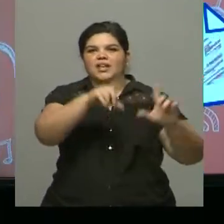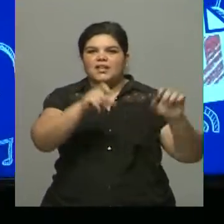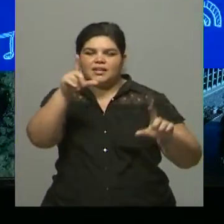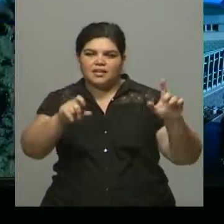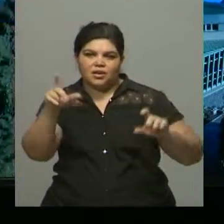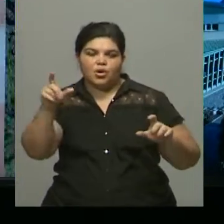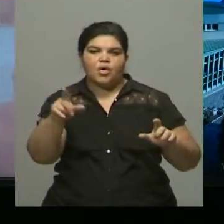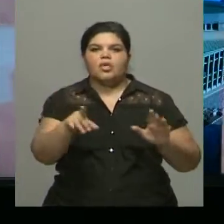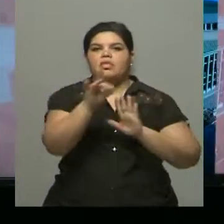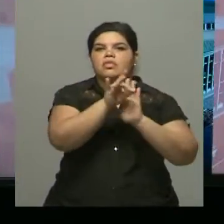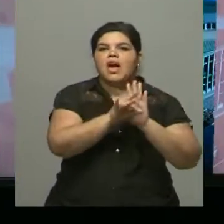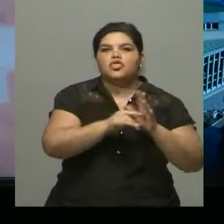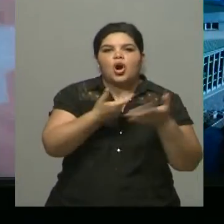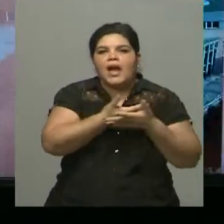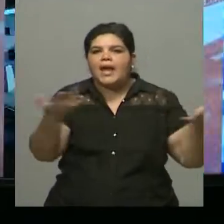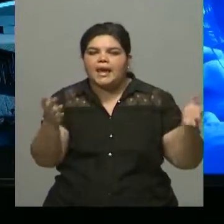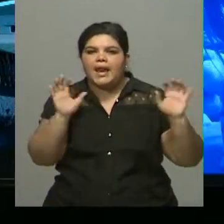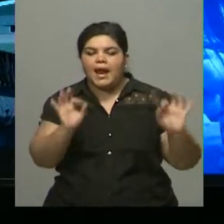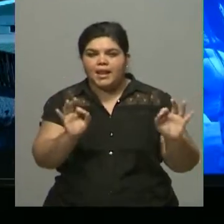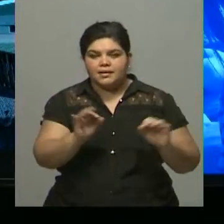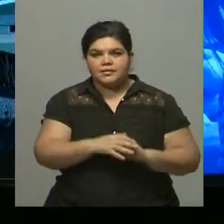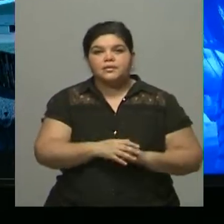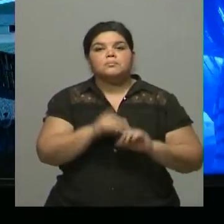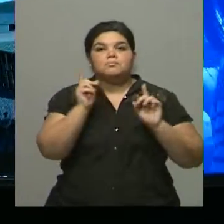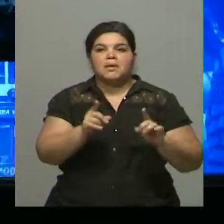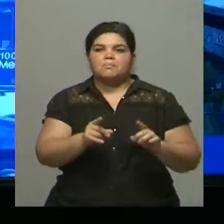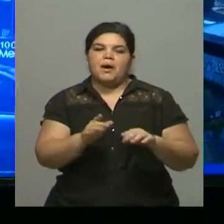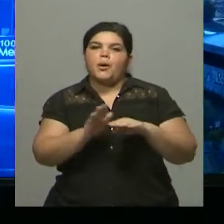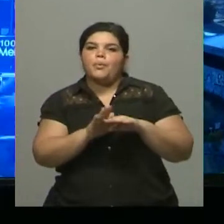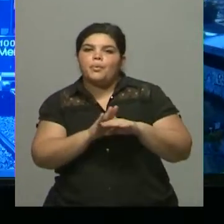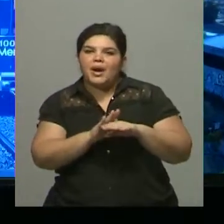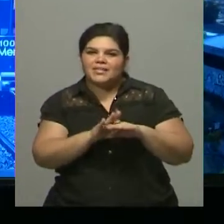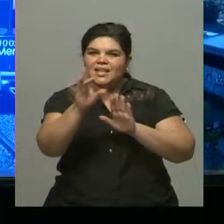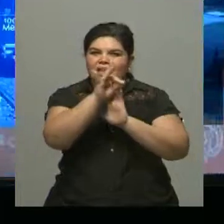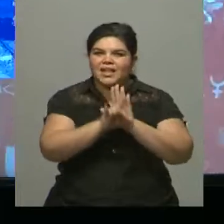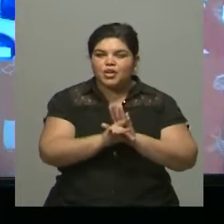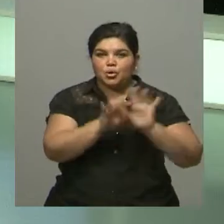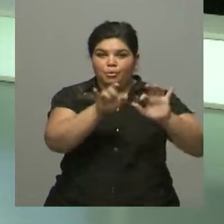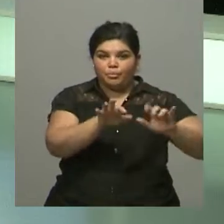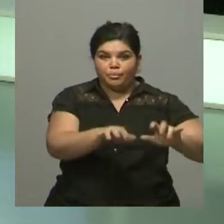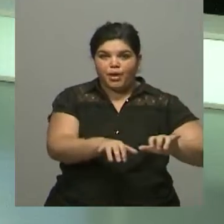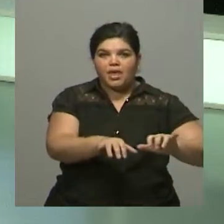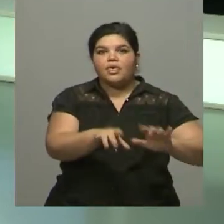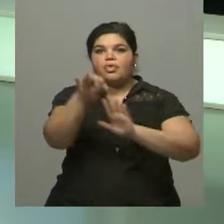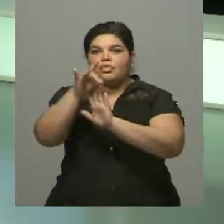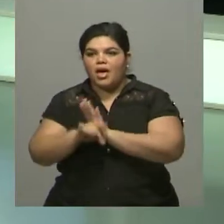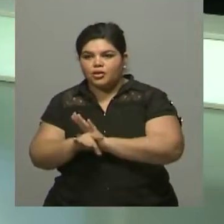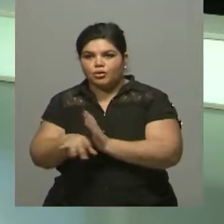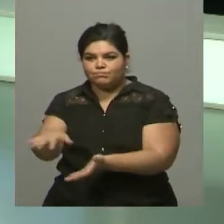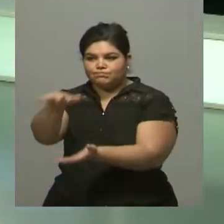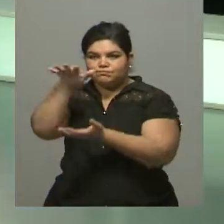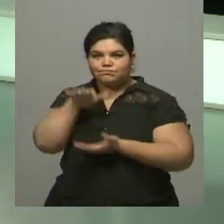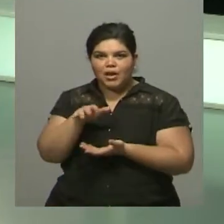con sistematización, ¿no?, de procesos de bases de datos, que hoy es un gran instrumento para el sector privado. Exacto. A la hora